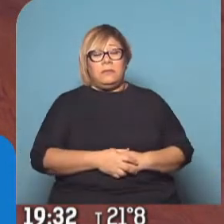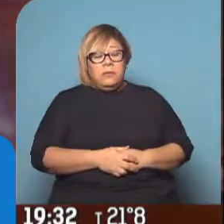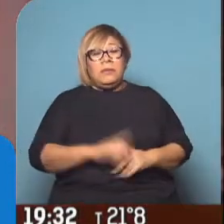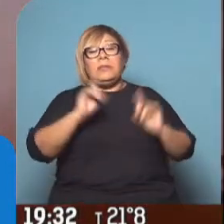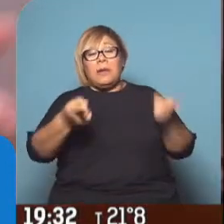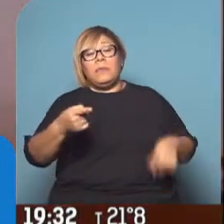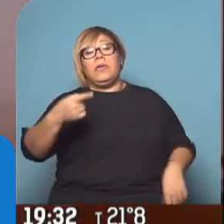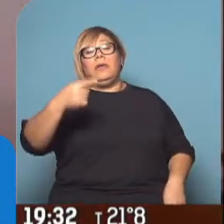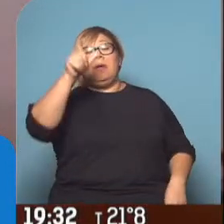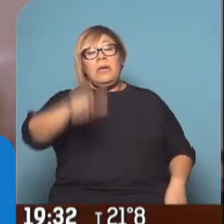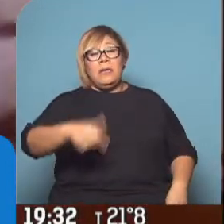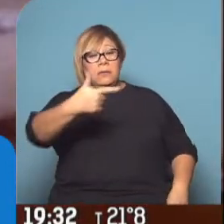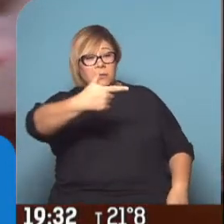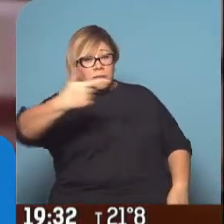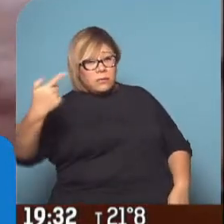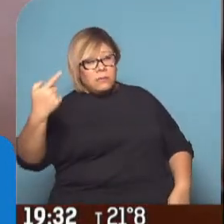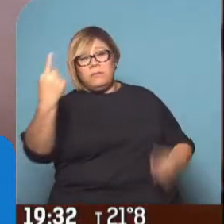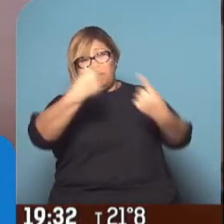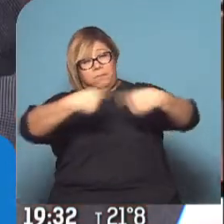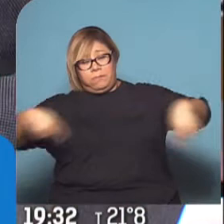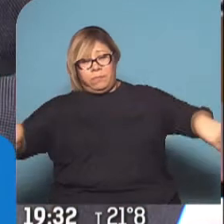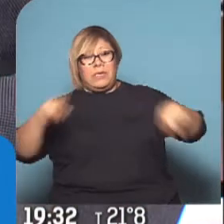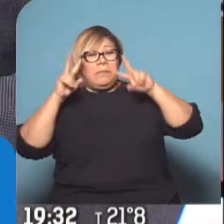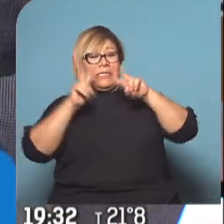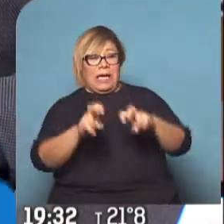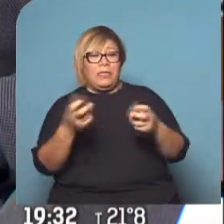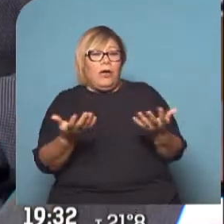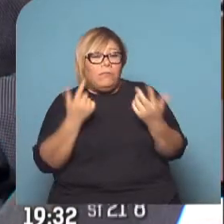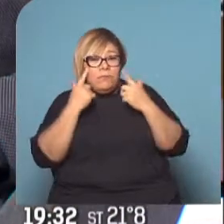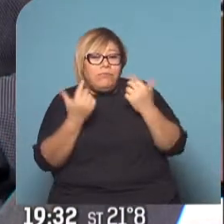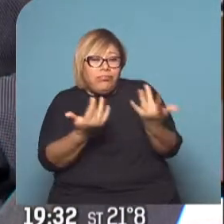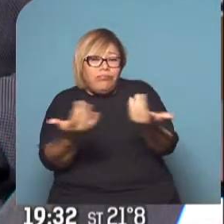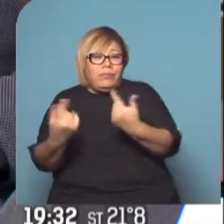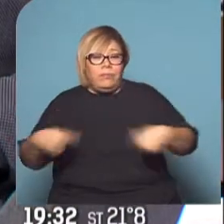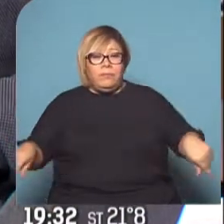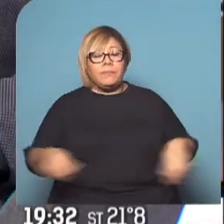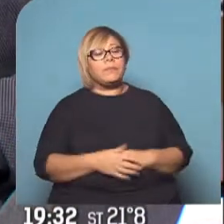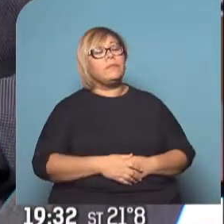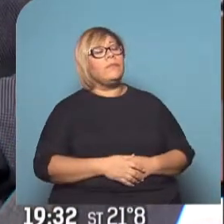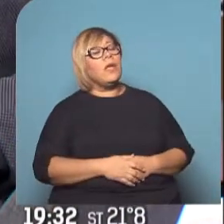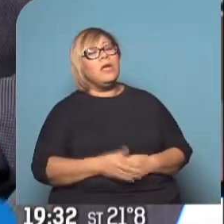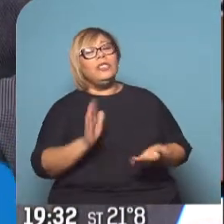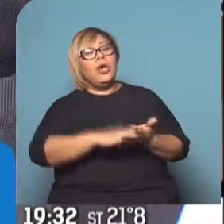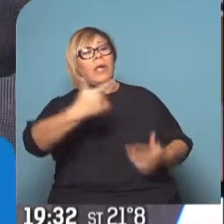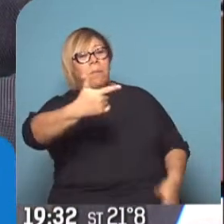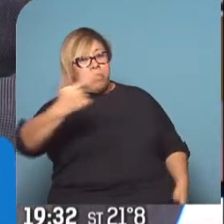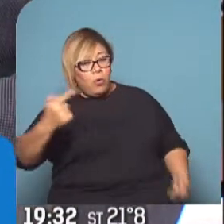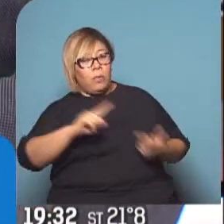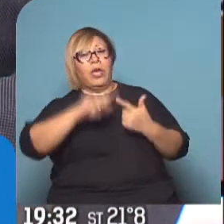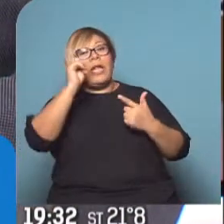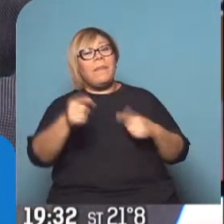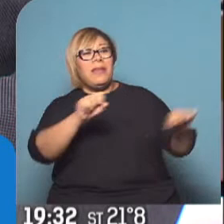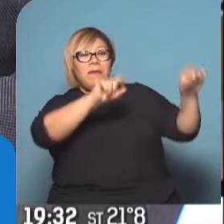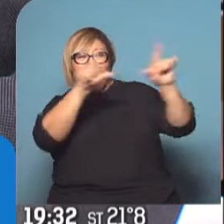la dirección y demás van a tener que ver con todo esto. A propósito de la precisión del tiro y de las imágenes que estamos viendo, pareciera más bien una coartada